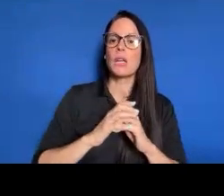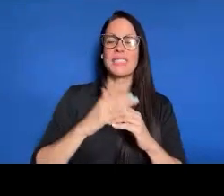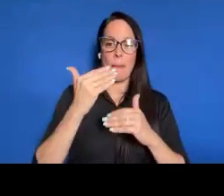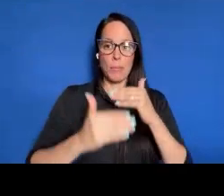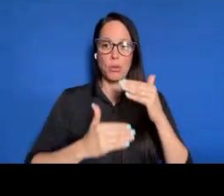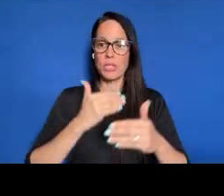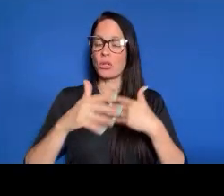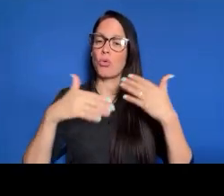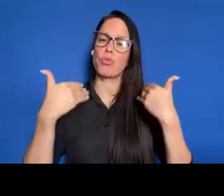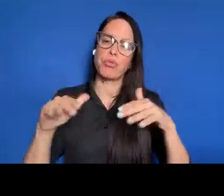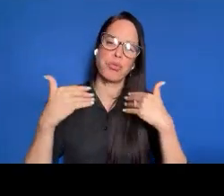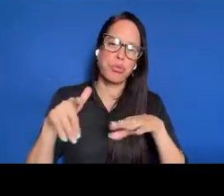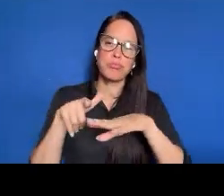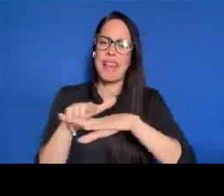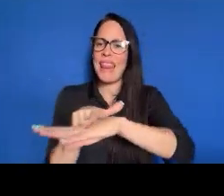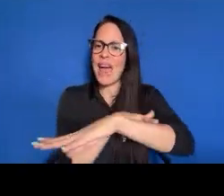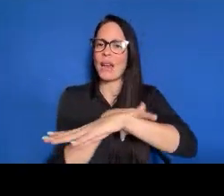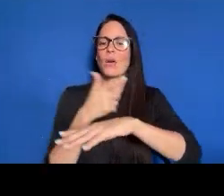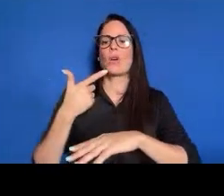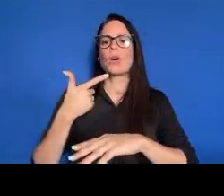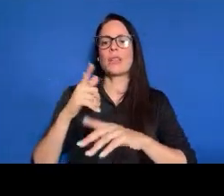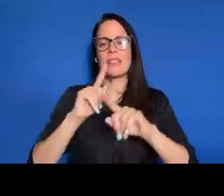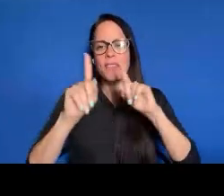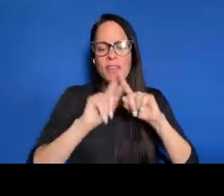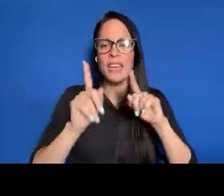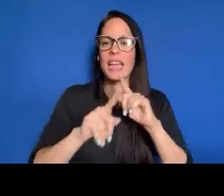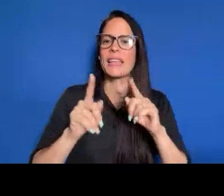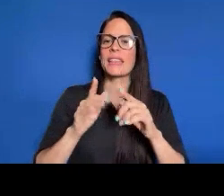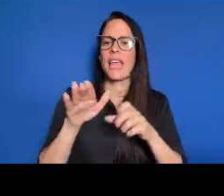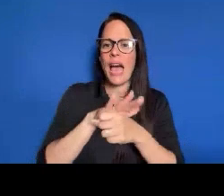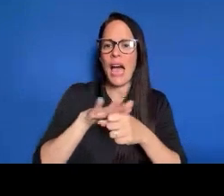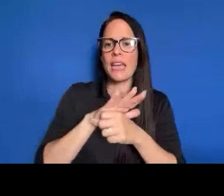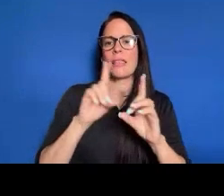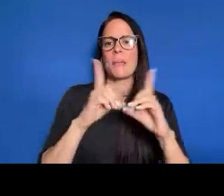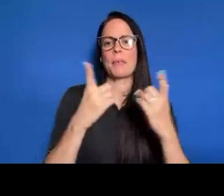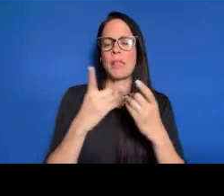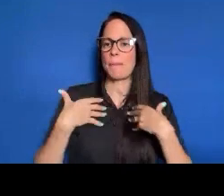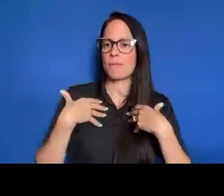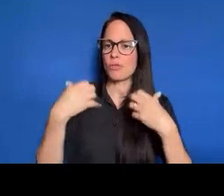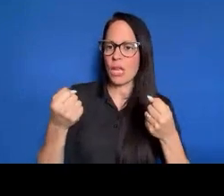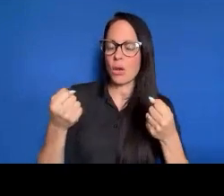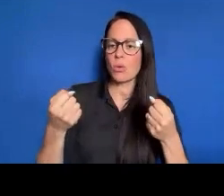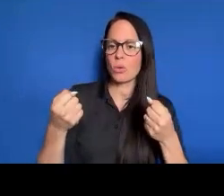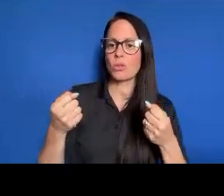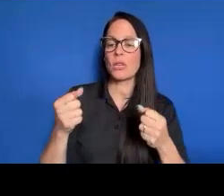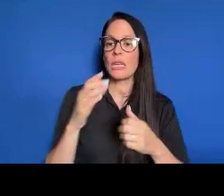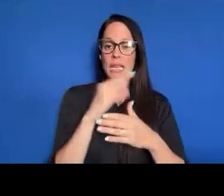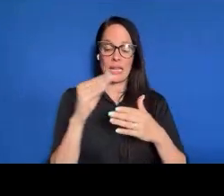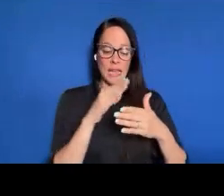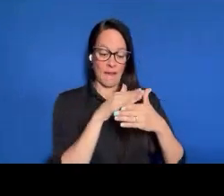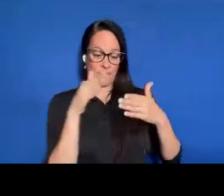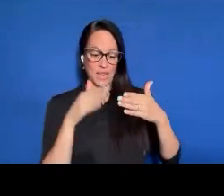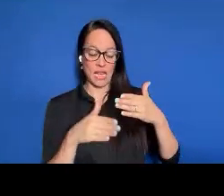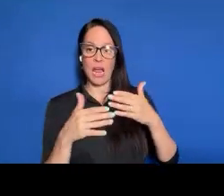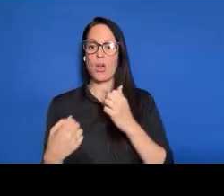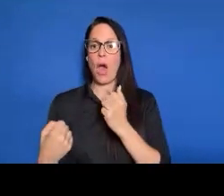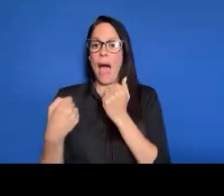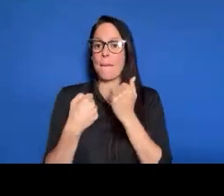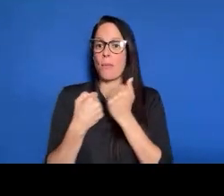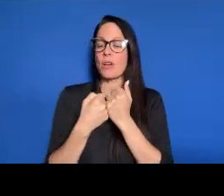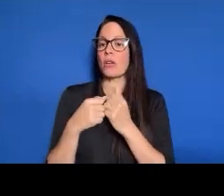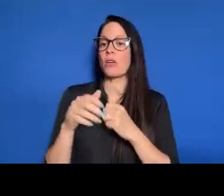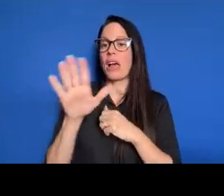identificando a personal clave de distintas divisiones del Departamento de Salud y al final contamos con el apoyo de más de 60